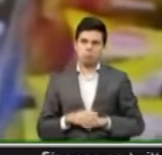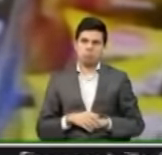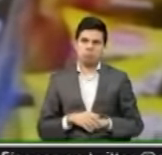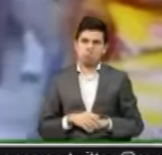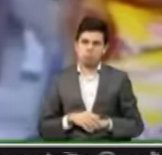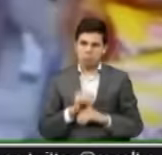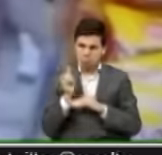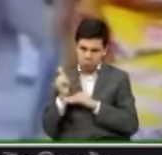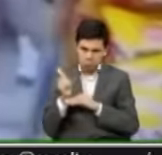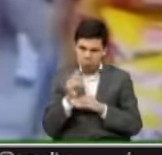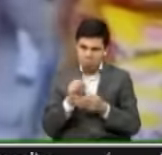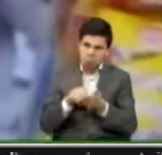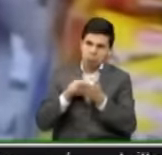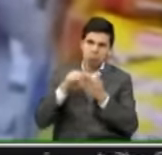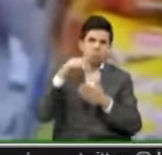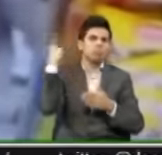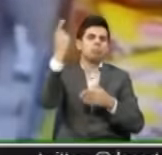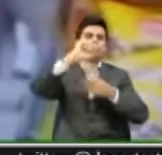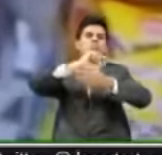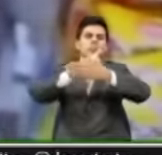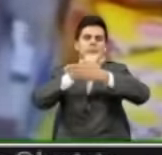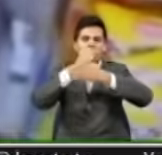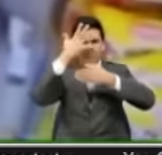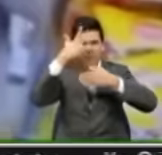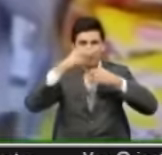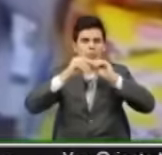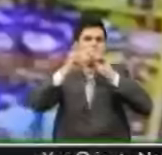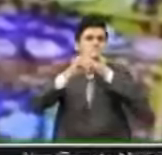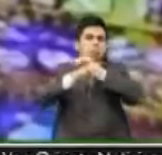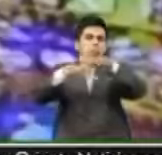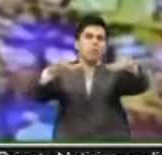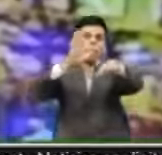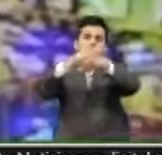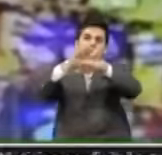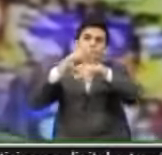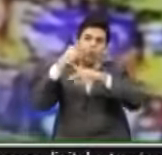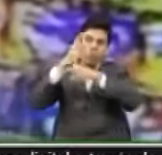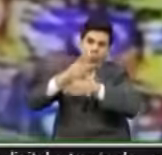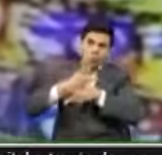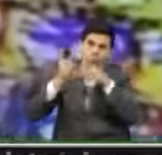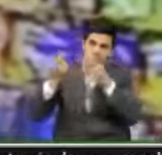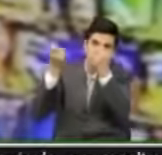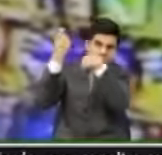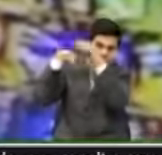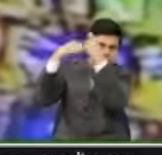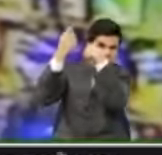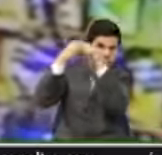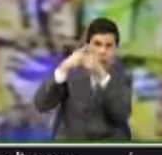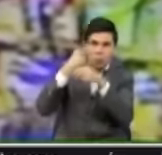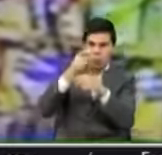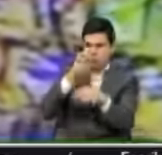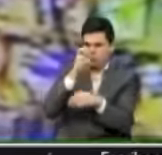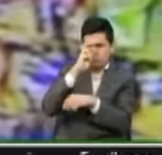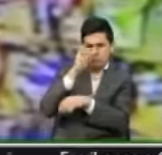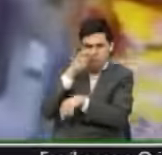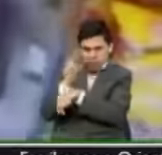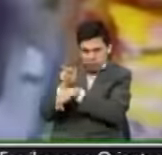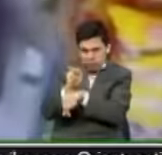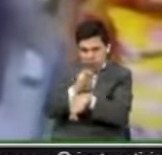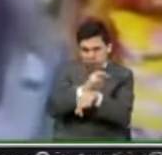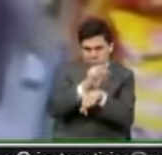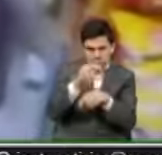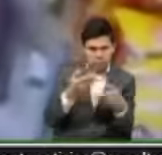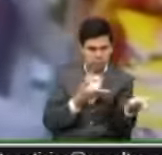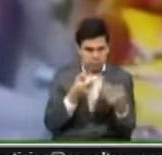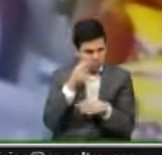El video está circulando a través de las redes sociales para prevenir a otros comerciantes para que extremen la vigilancia de sus